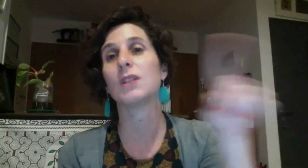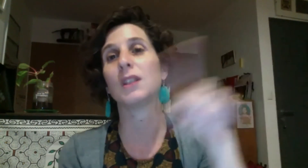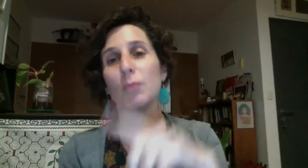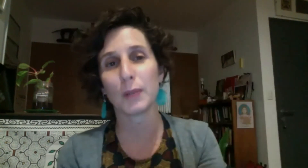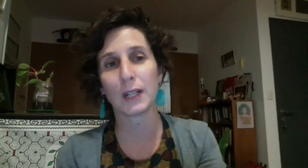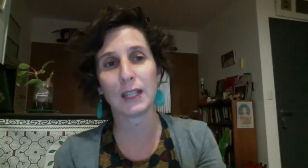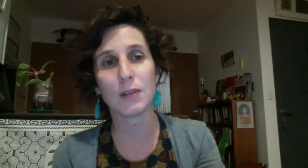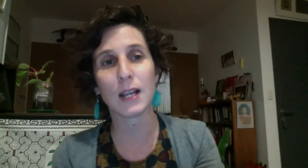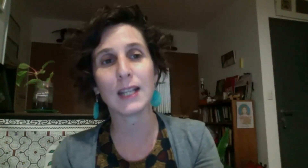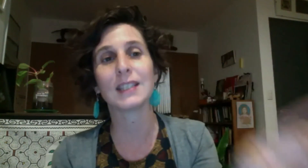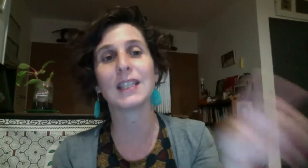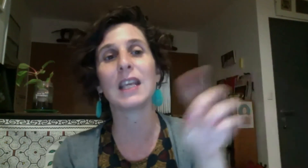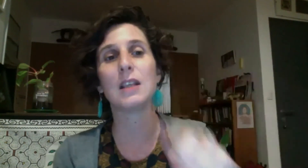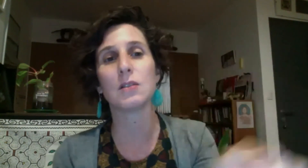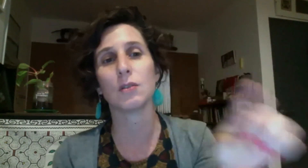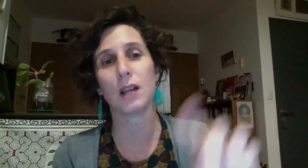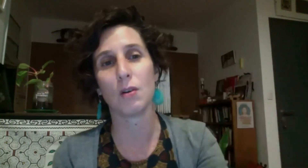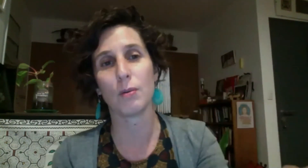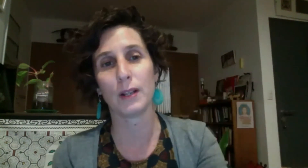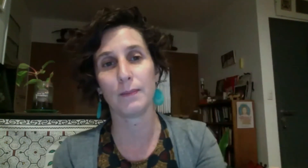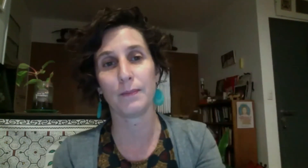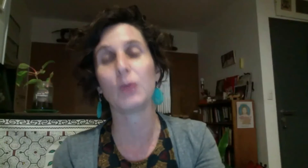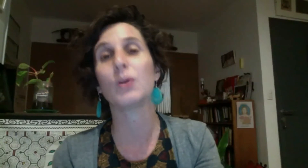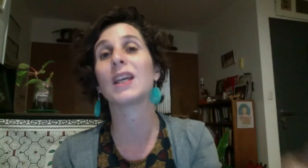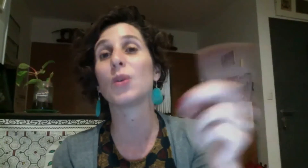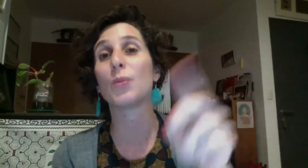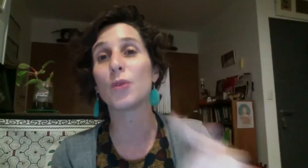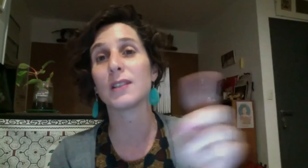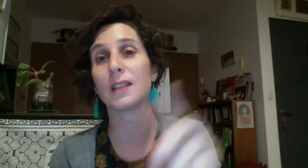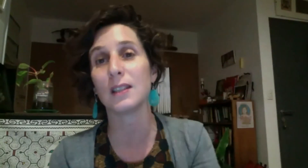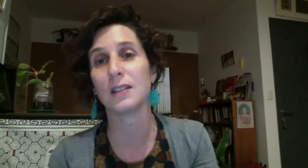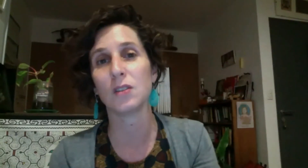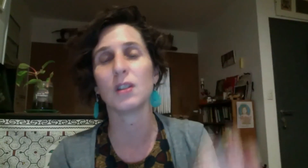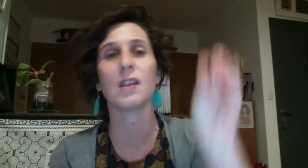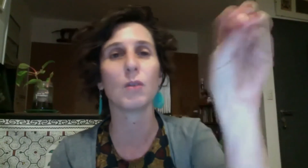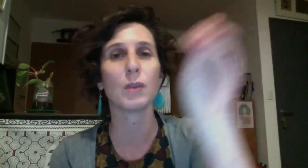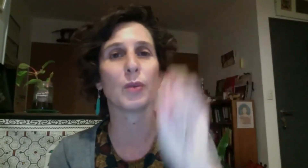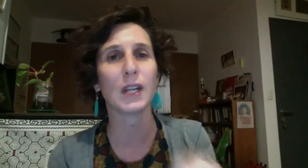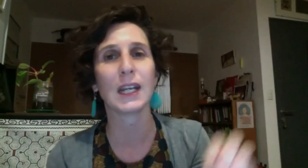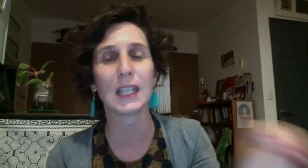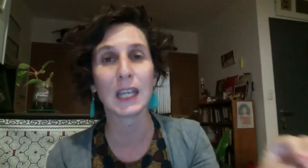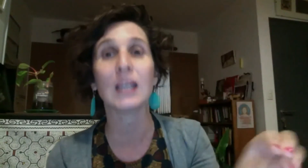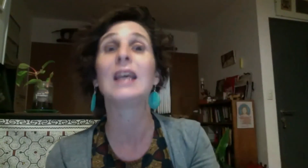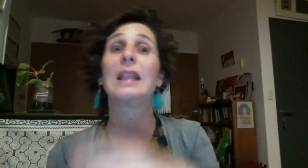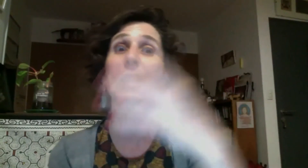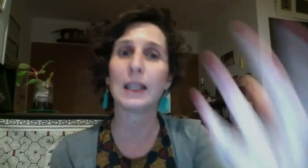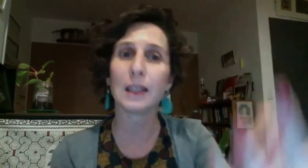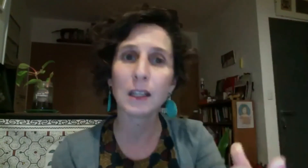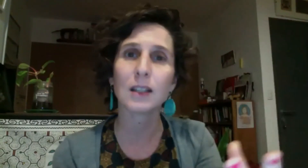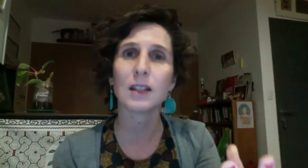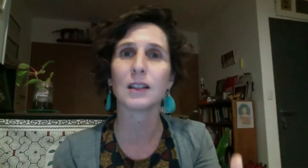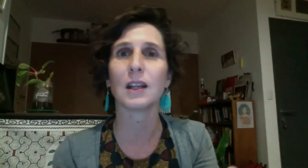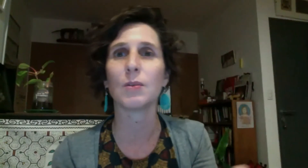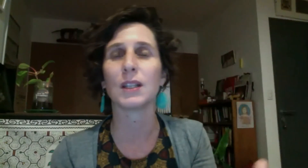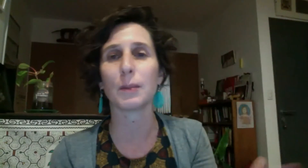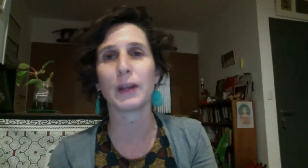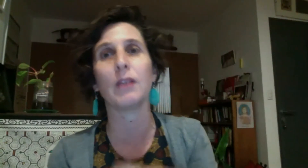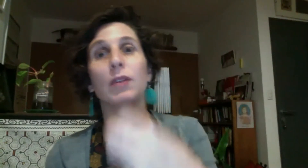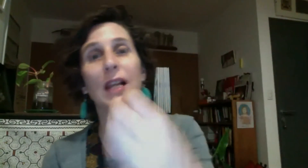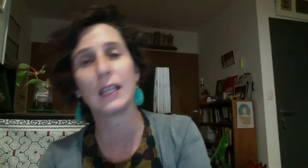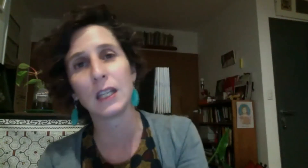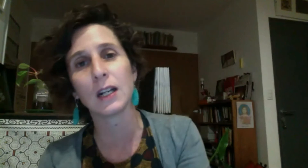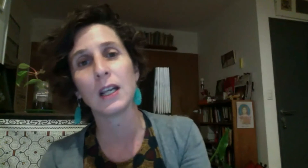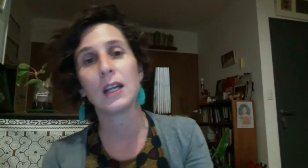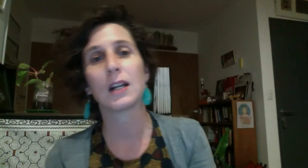contexto y tiempo particulares que hizo la obra, ¿no? Que tomó esas decisiones de dónde poner a quién, de elegir retratar a una tapada